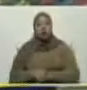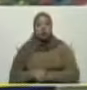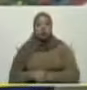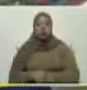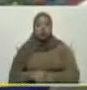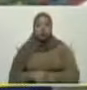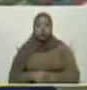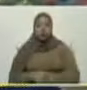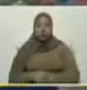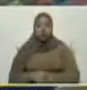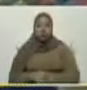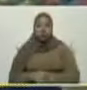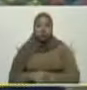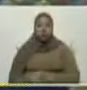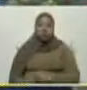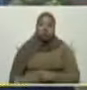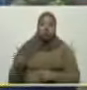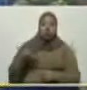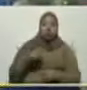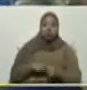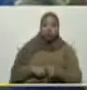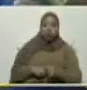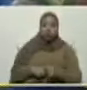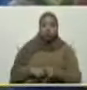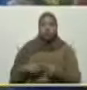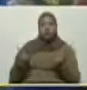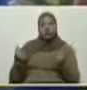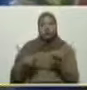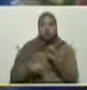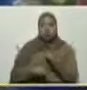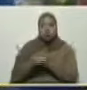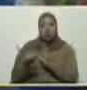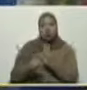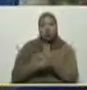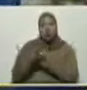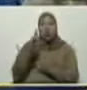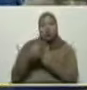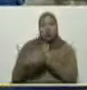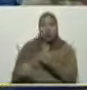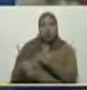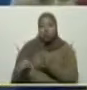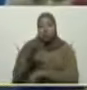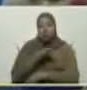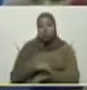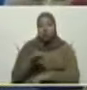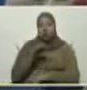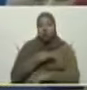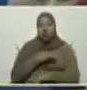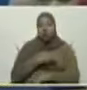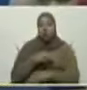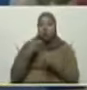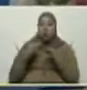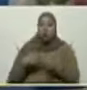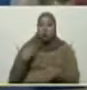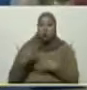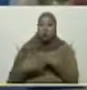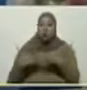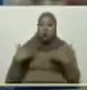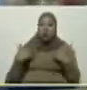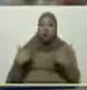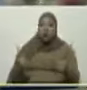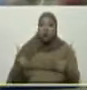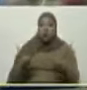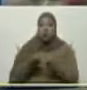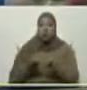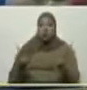laborales de los ingresos de todos los derechos sociales el fortalecimiento de la salud pública de la